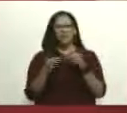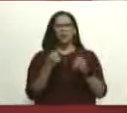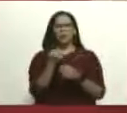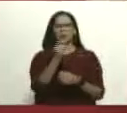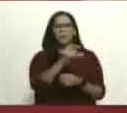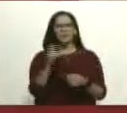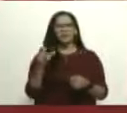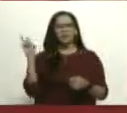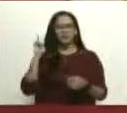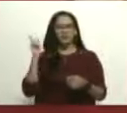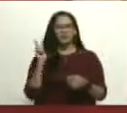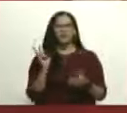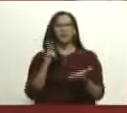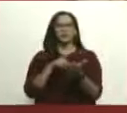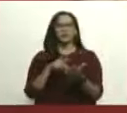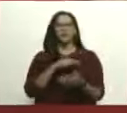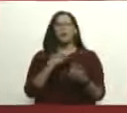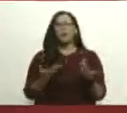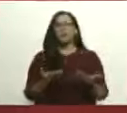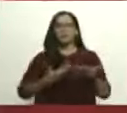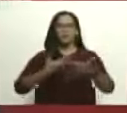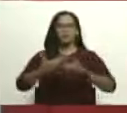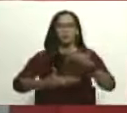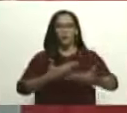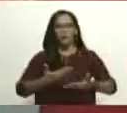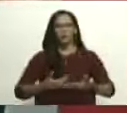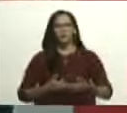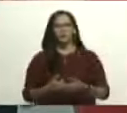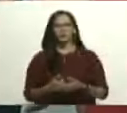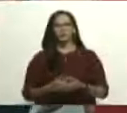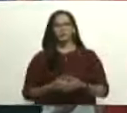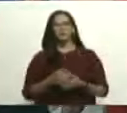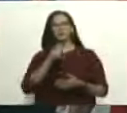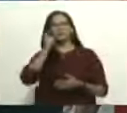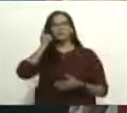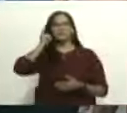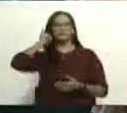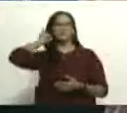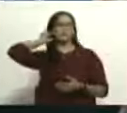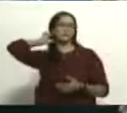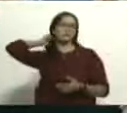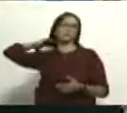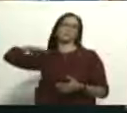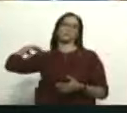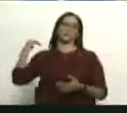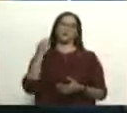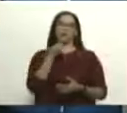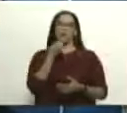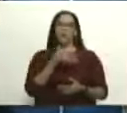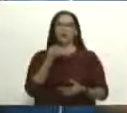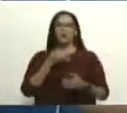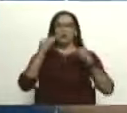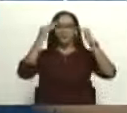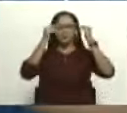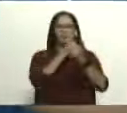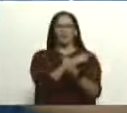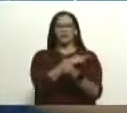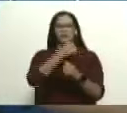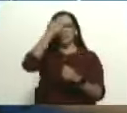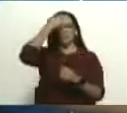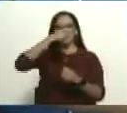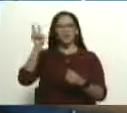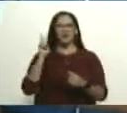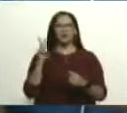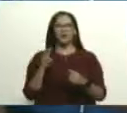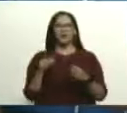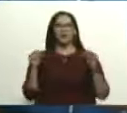están llegando a nuestro país, además cuál será el protocolo a seguir. Sí, bueno, muy buenas tardes, mi comandante jefe, pueblo de Venezuela. Nos encontramos ahora en